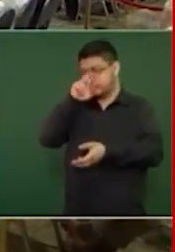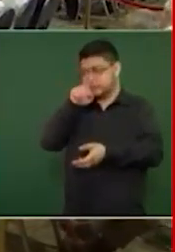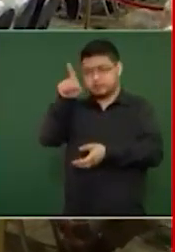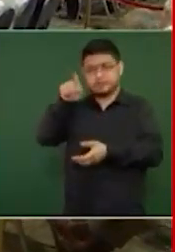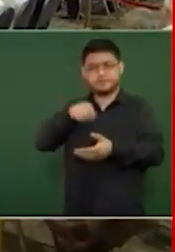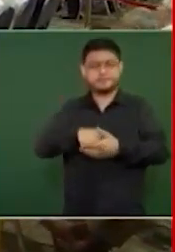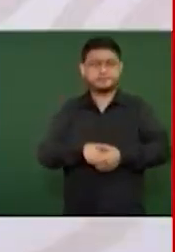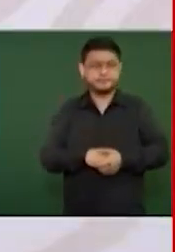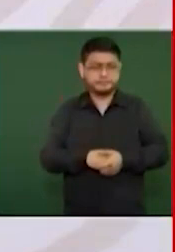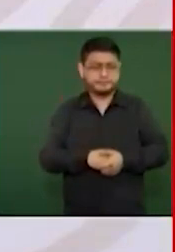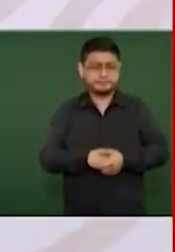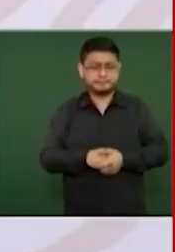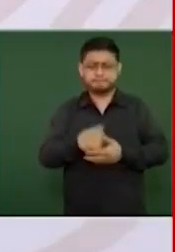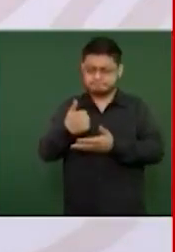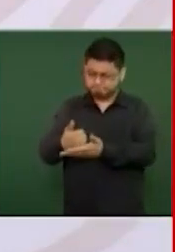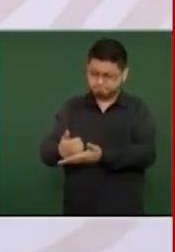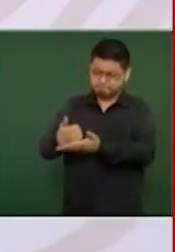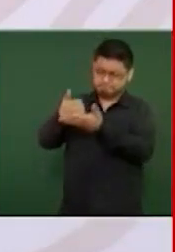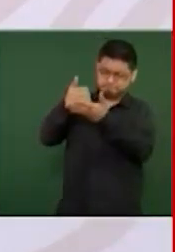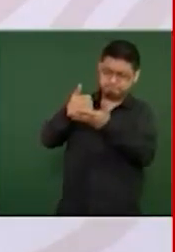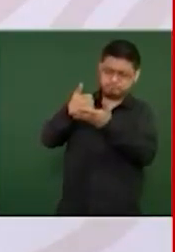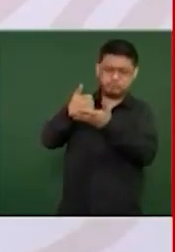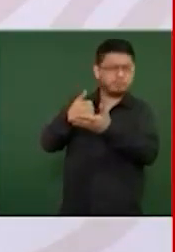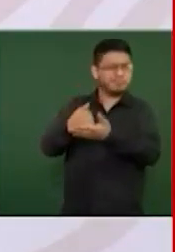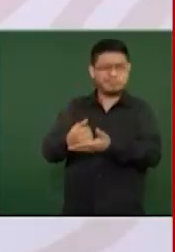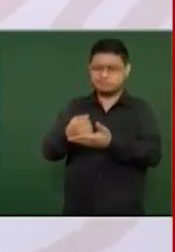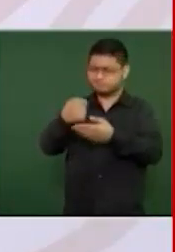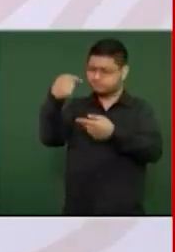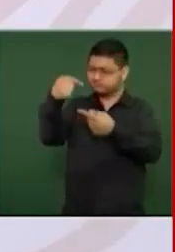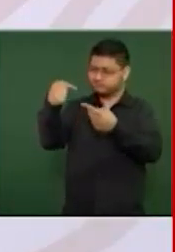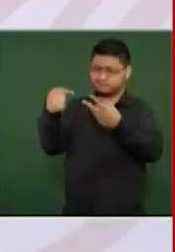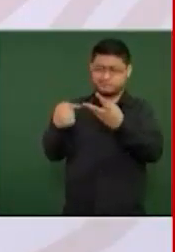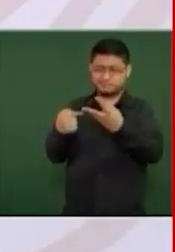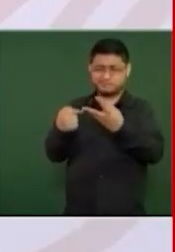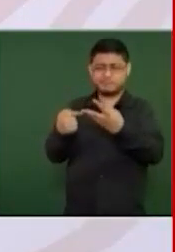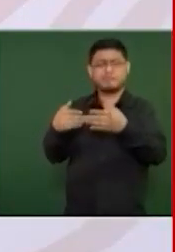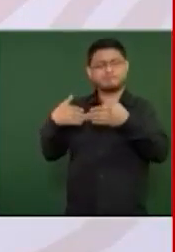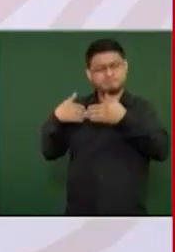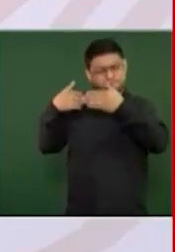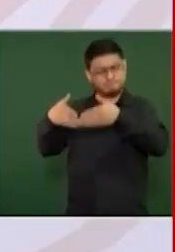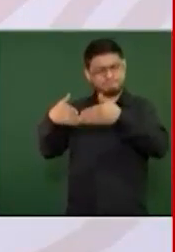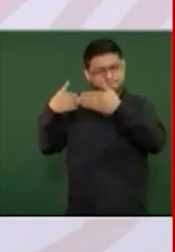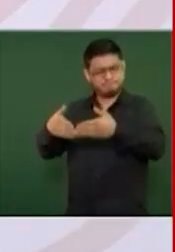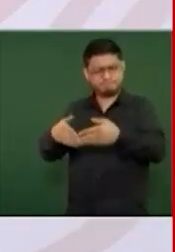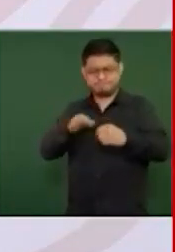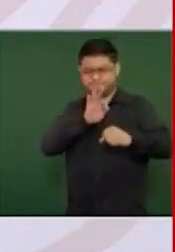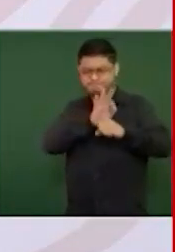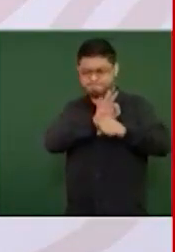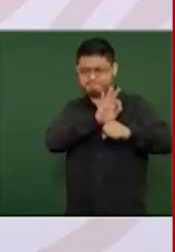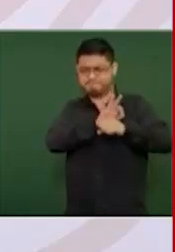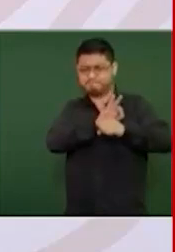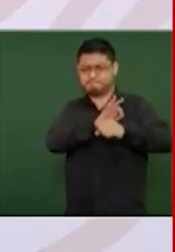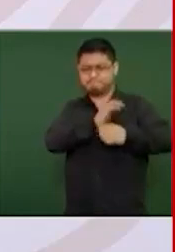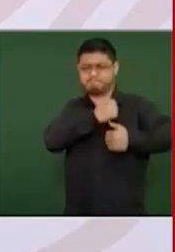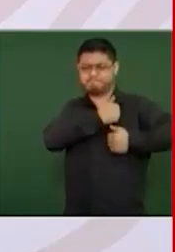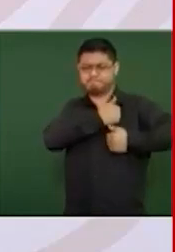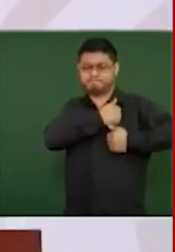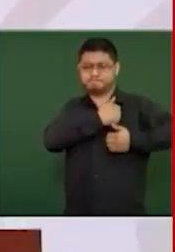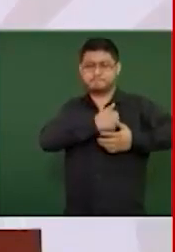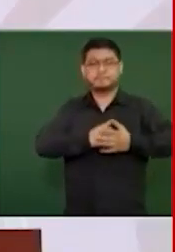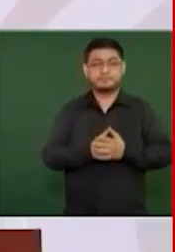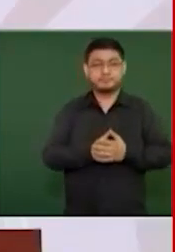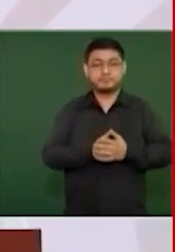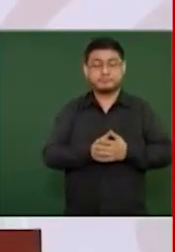empresarios modelo. Ah, claro. Tienen una capacidad de moverse de un delito que genera un